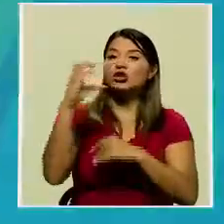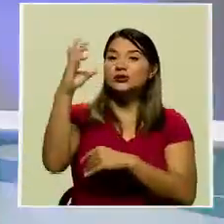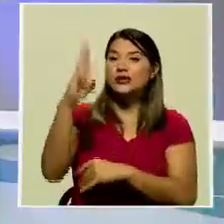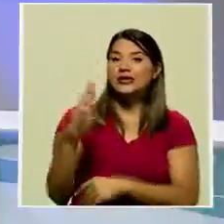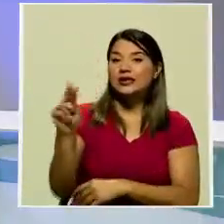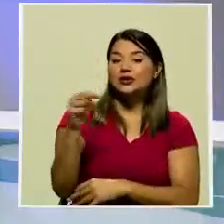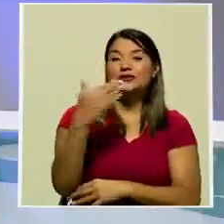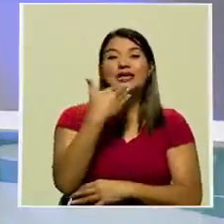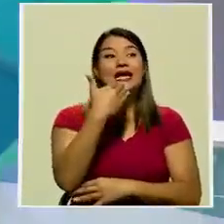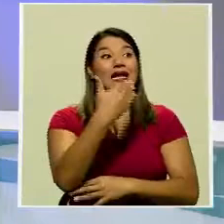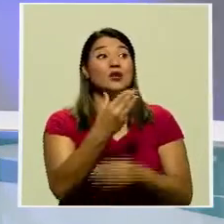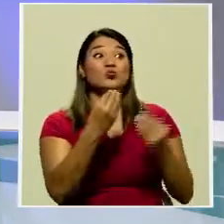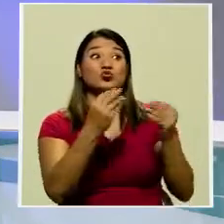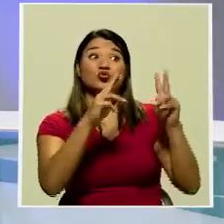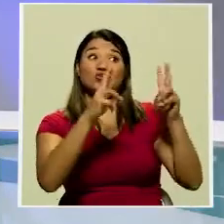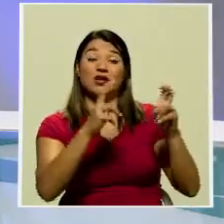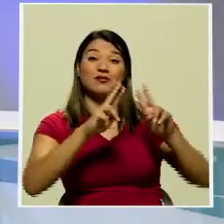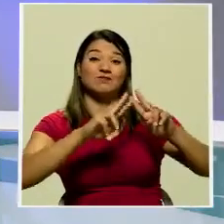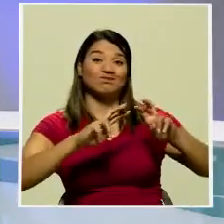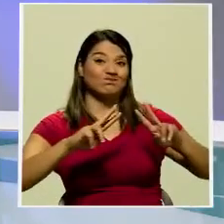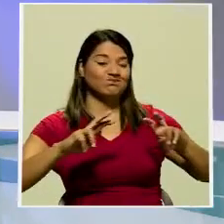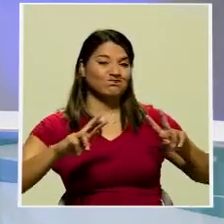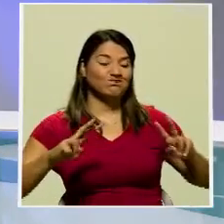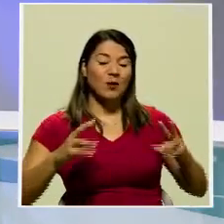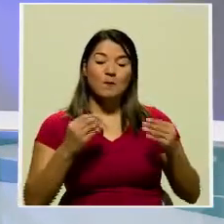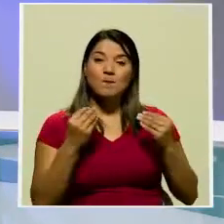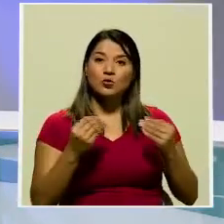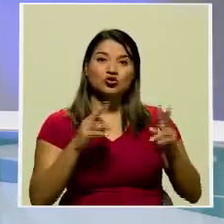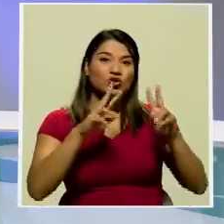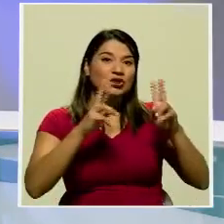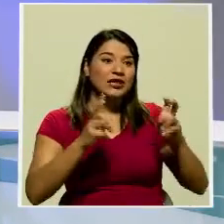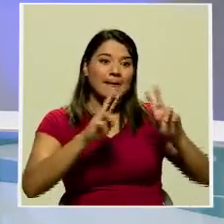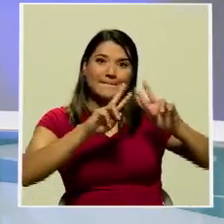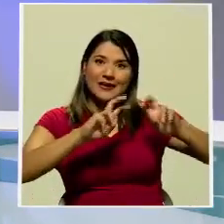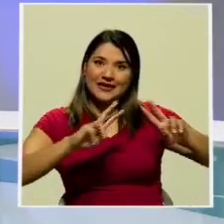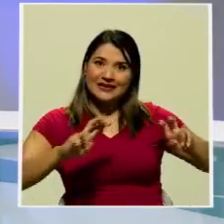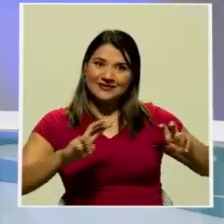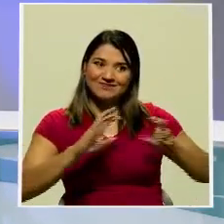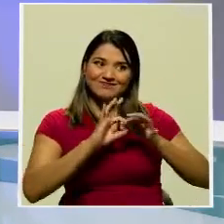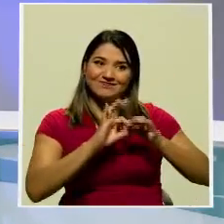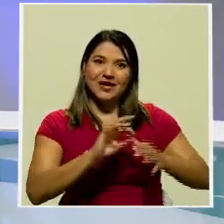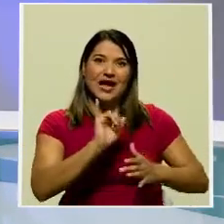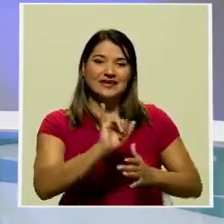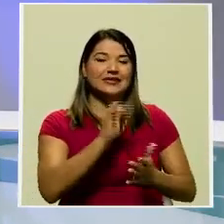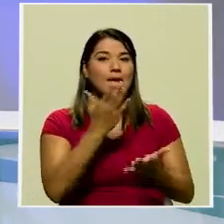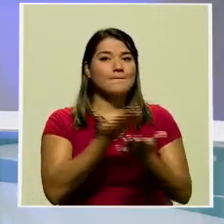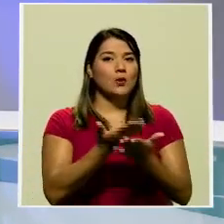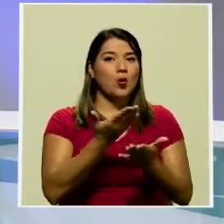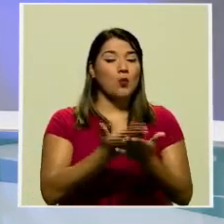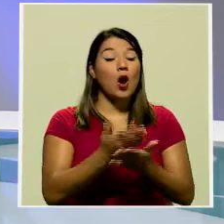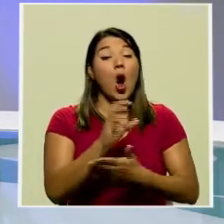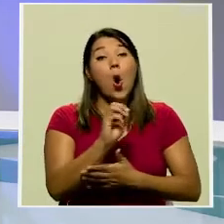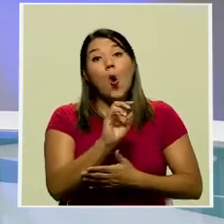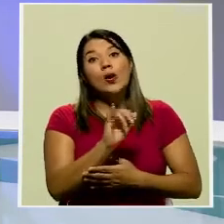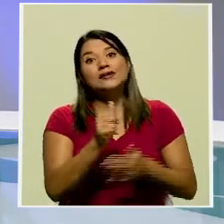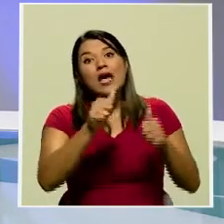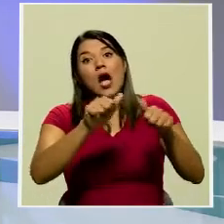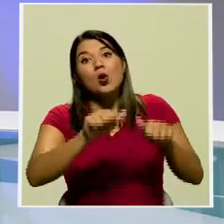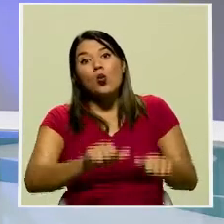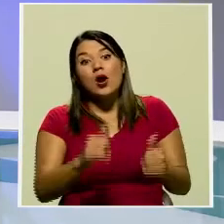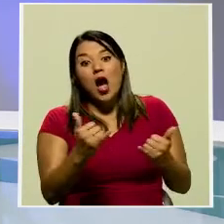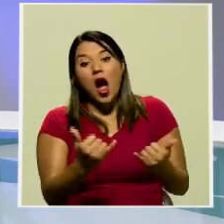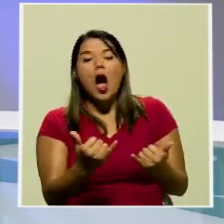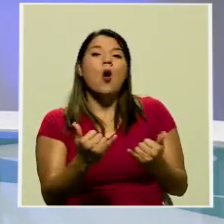Roberts, y mucha tela que cortar en esta propuesta o acuerdo que se está negociando con